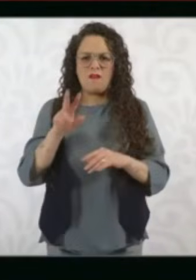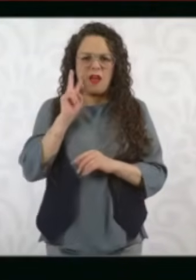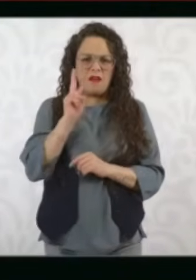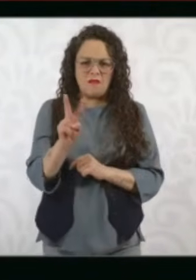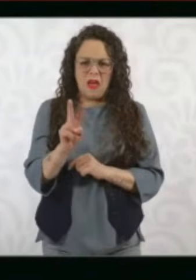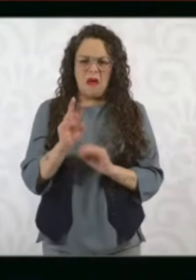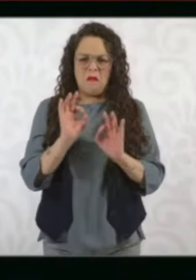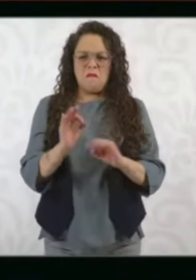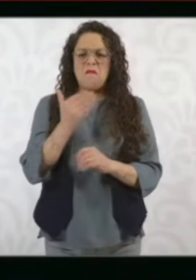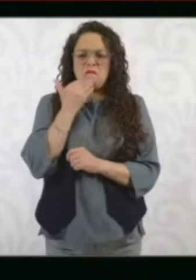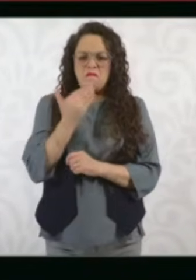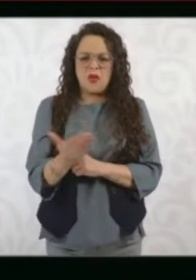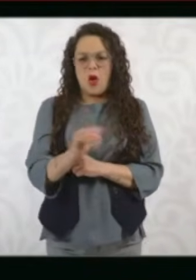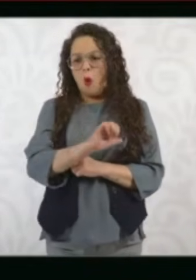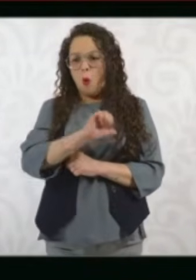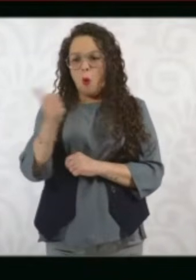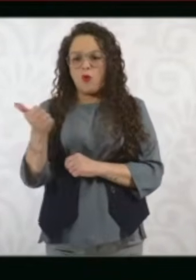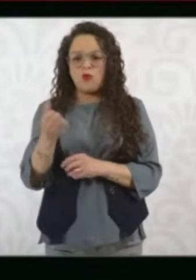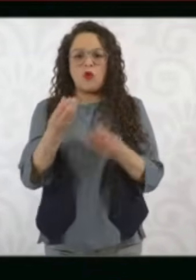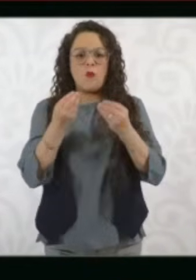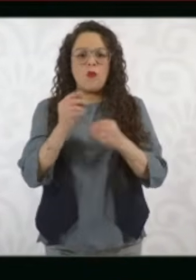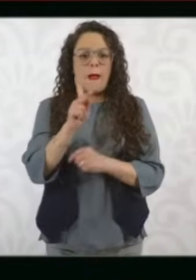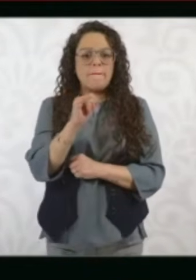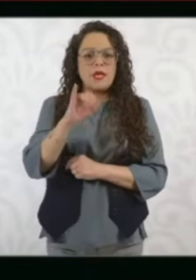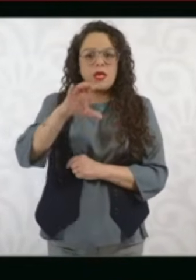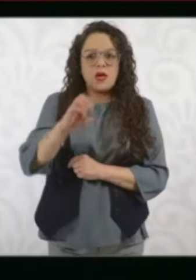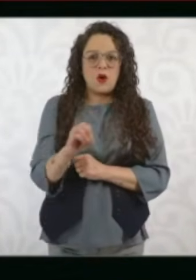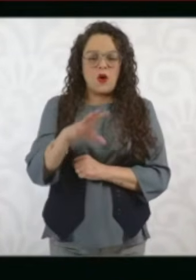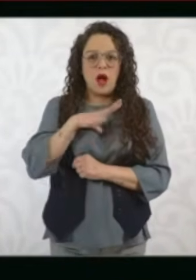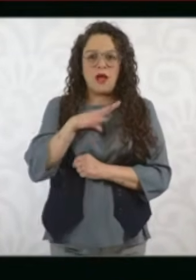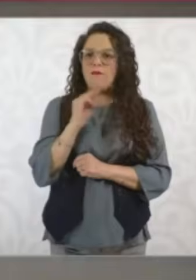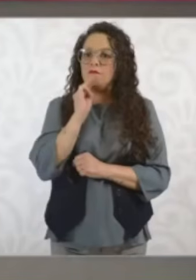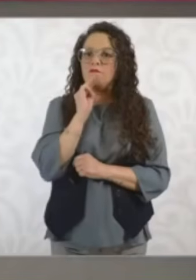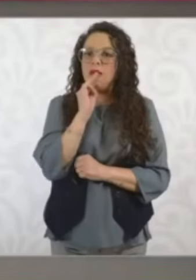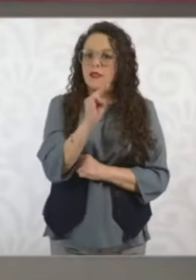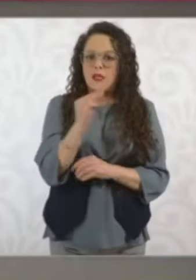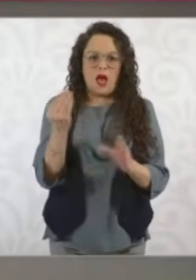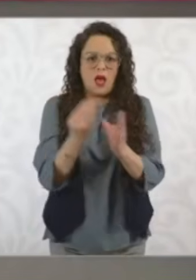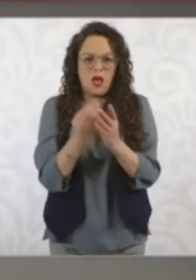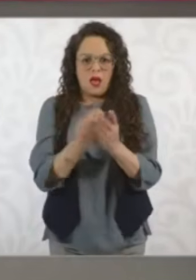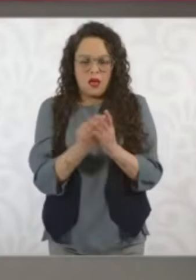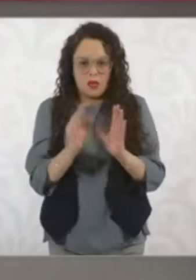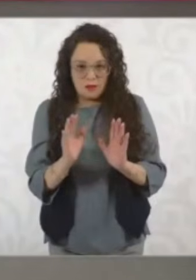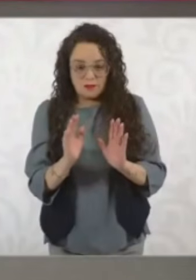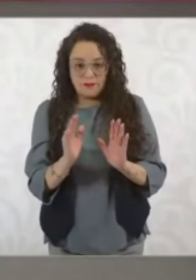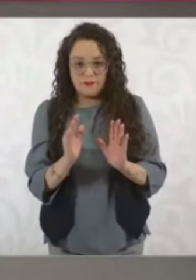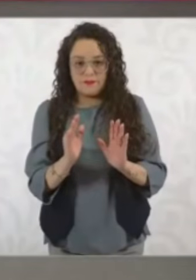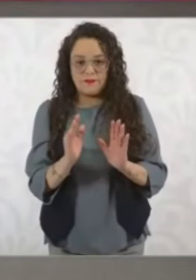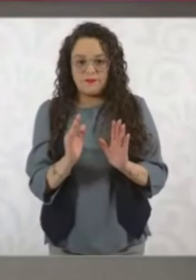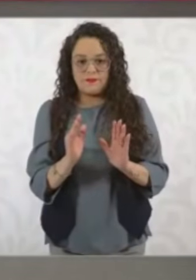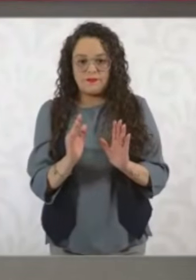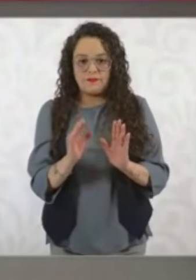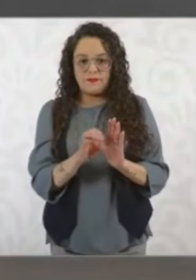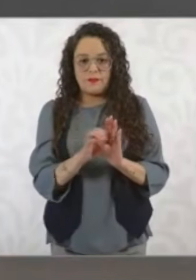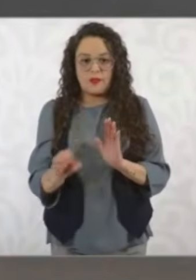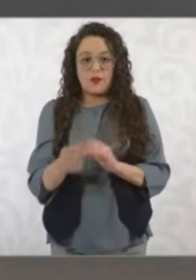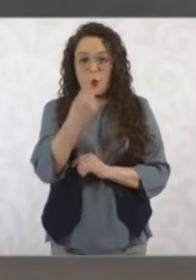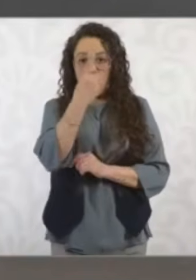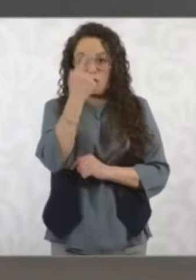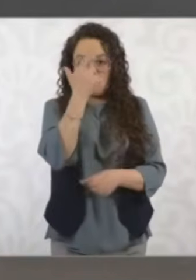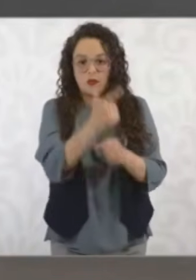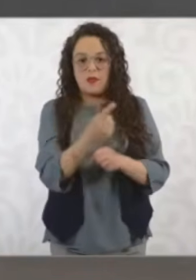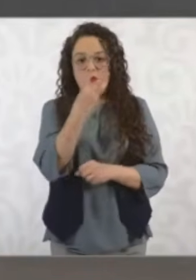picos donde van estableciendo ciertos mensajes. Cuando la detención, por ejemplo, ubicamos una el 3 de